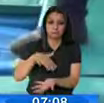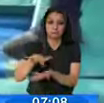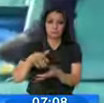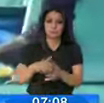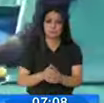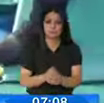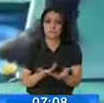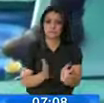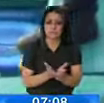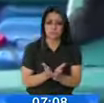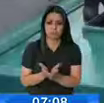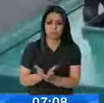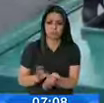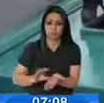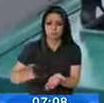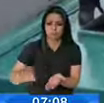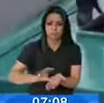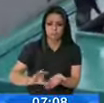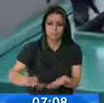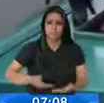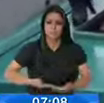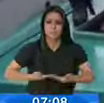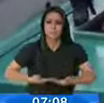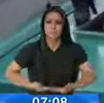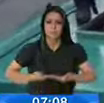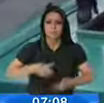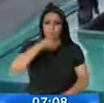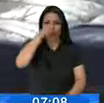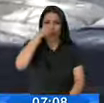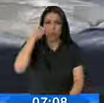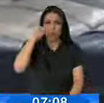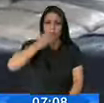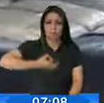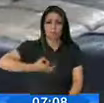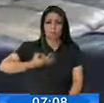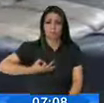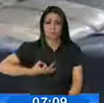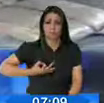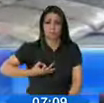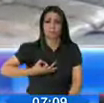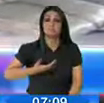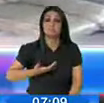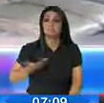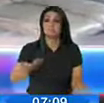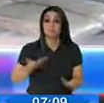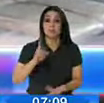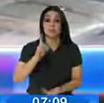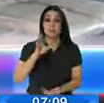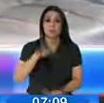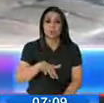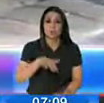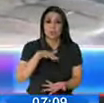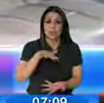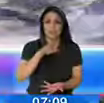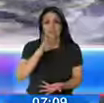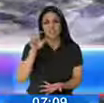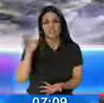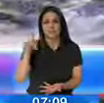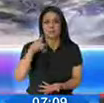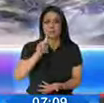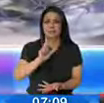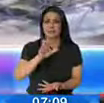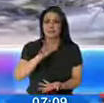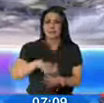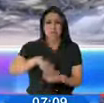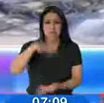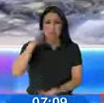Armada desembarcaron los bultos, el peso de la cocaína de alta pureza, la de exportación alcanzó la tonelada 300 kilos, uno de los